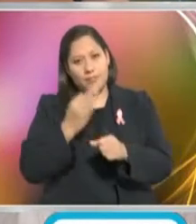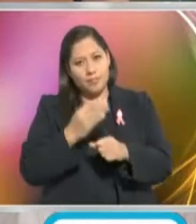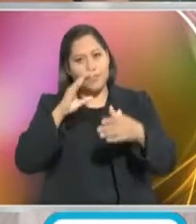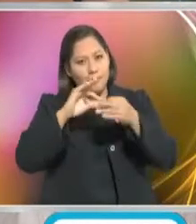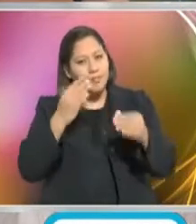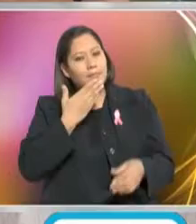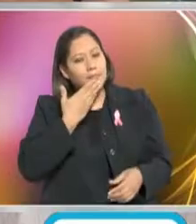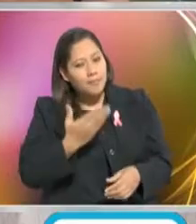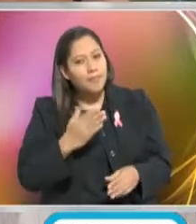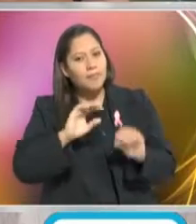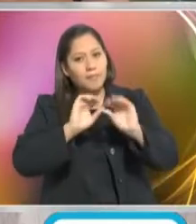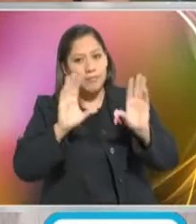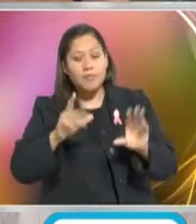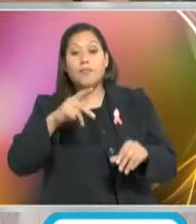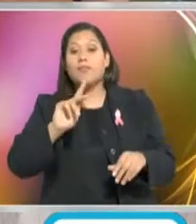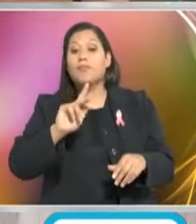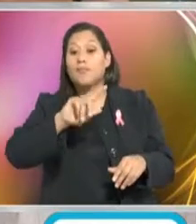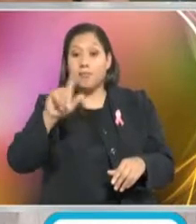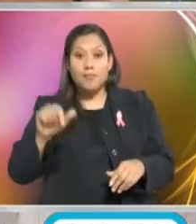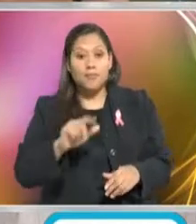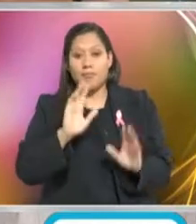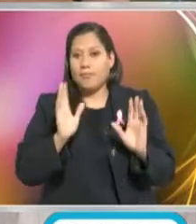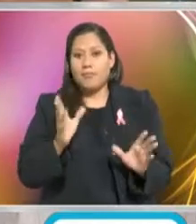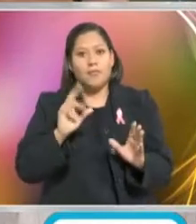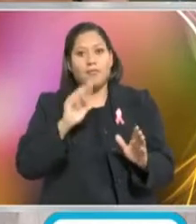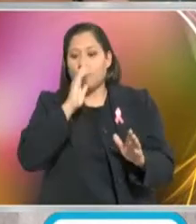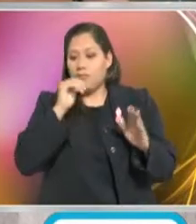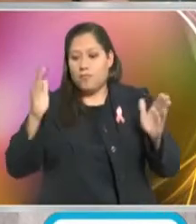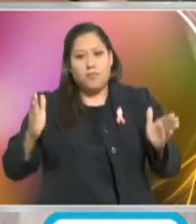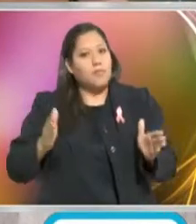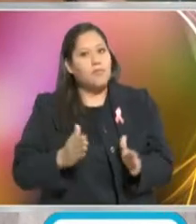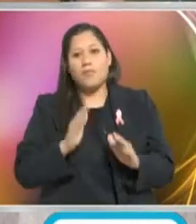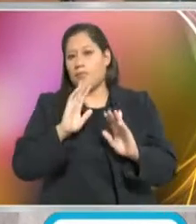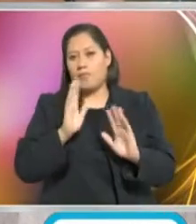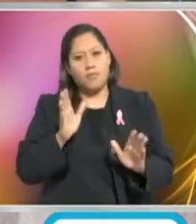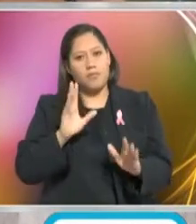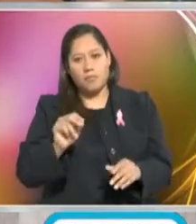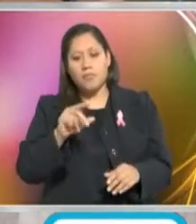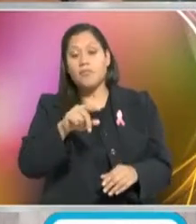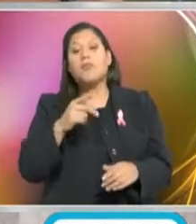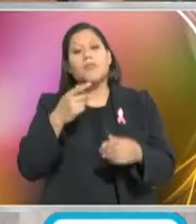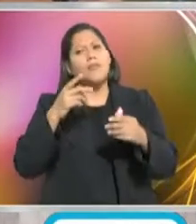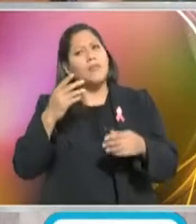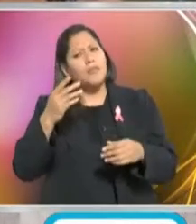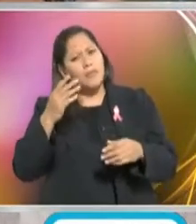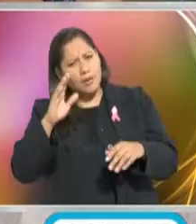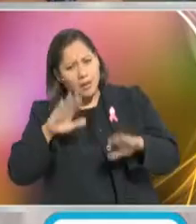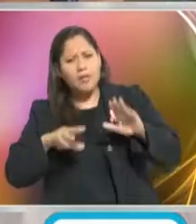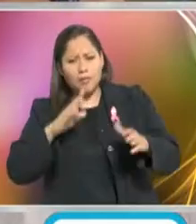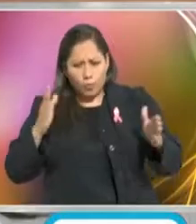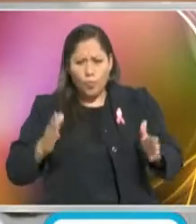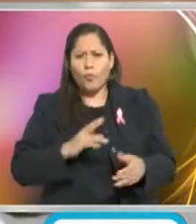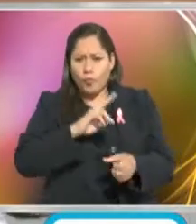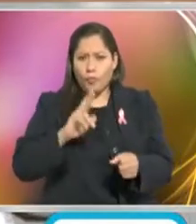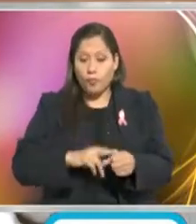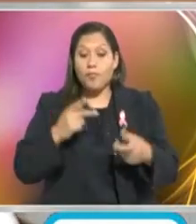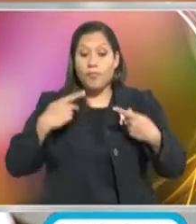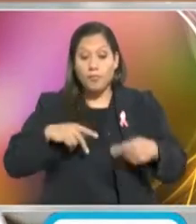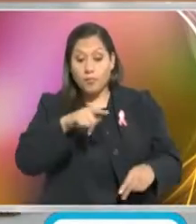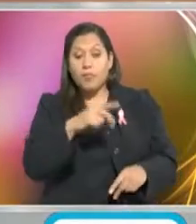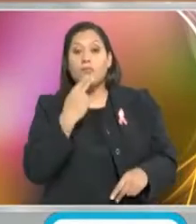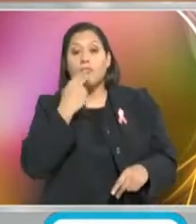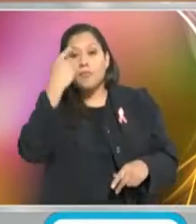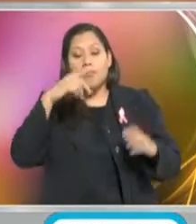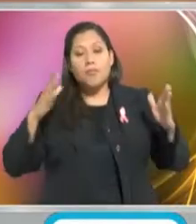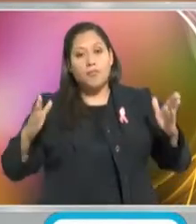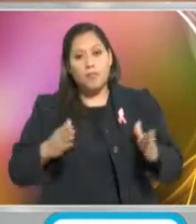explicar bien, pero va a llegar un momento en que ya no va a seguir bajando, ¿no? Sí. Entonces, al principio, pues es muy normal. Mucha gente lo usa para bajar de